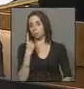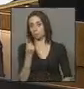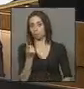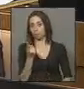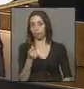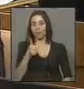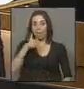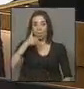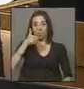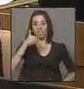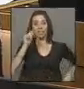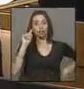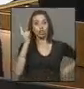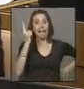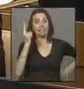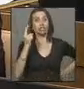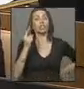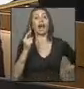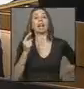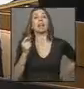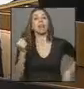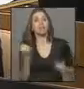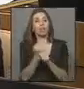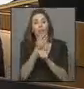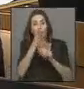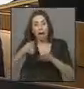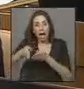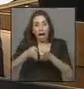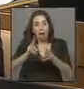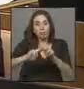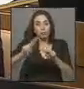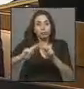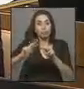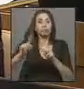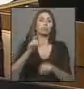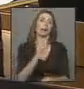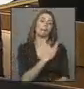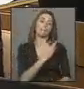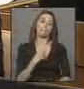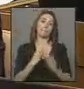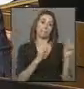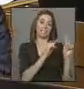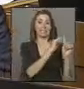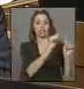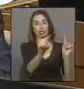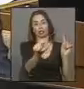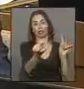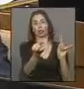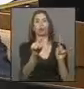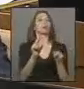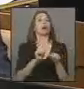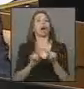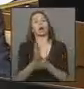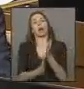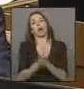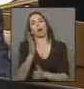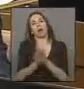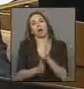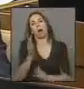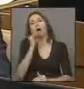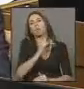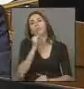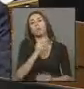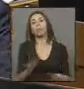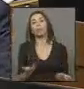Director Nacional de Obras Hidráulicas a través del Ministro, para que se agilicen todas aquellas acciones que permitan